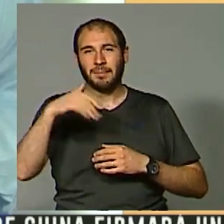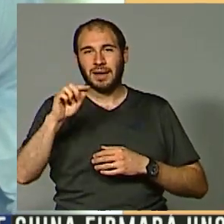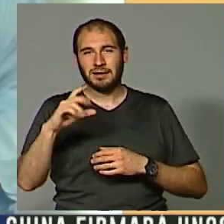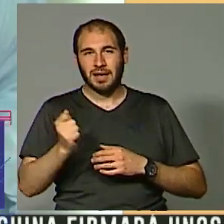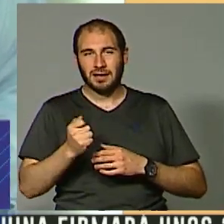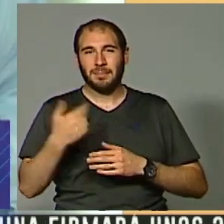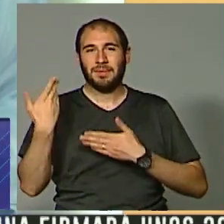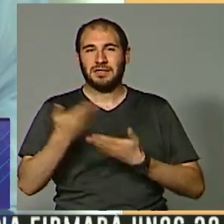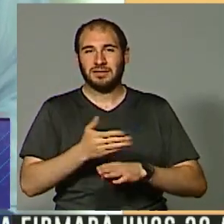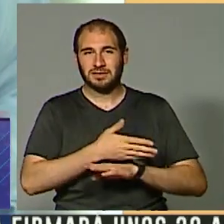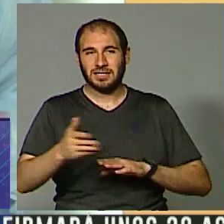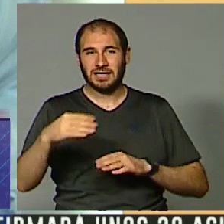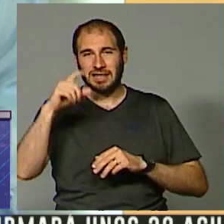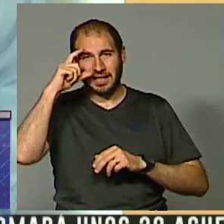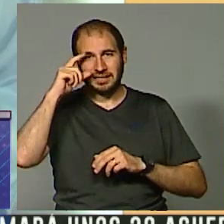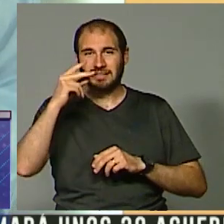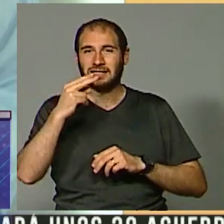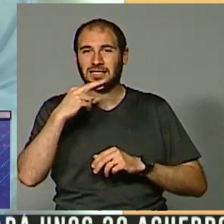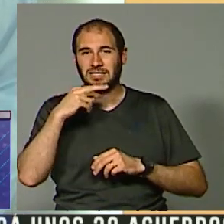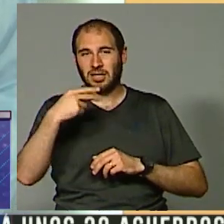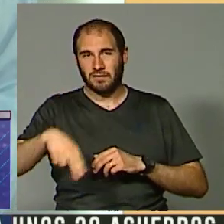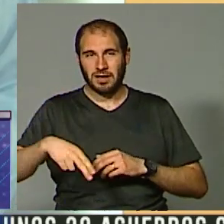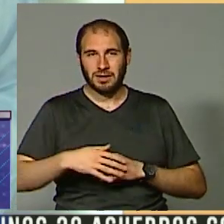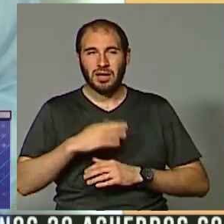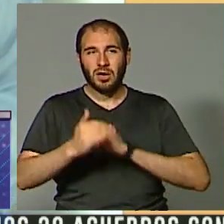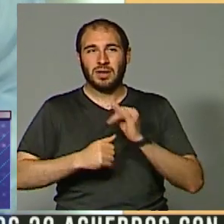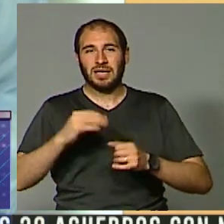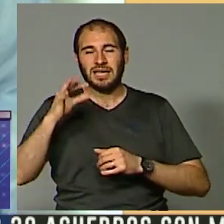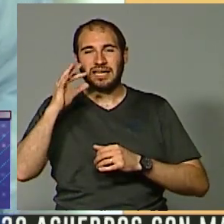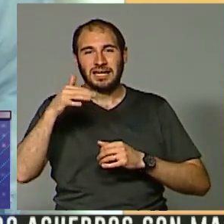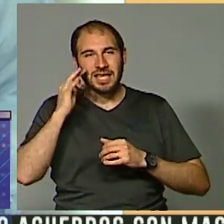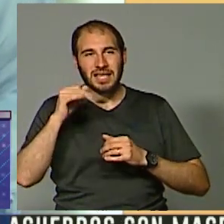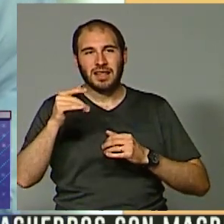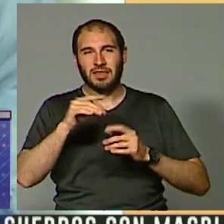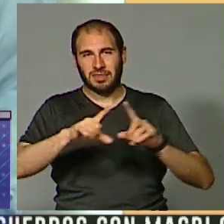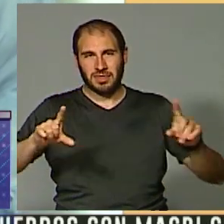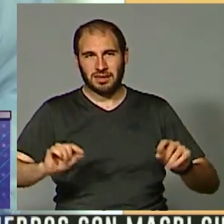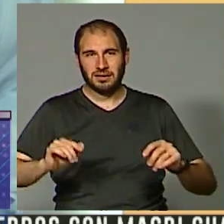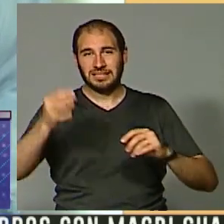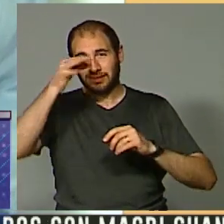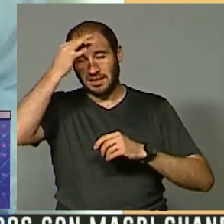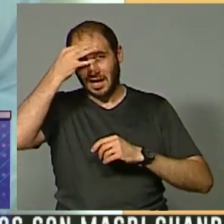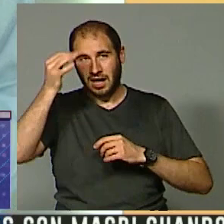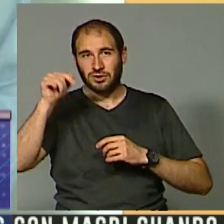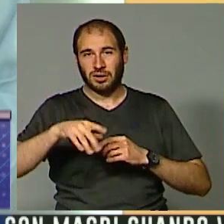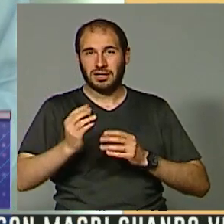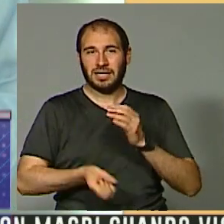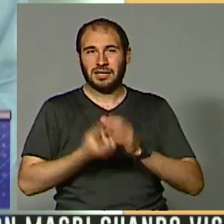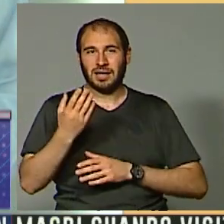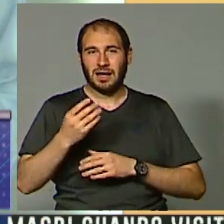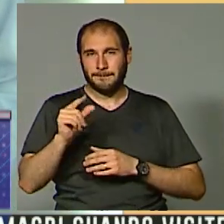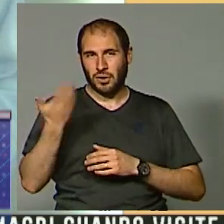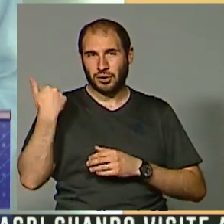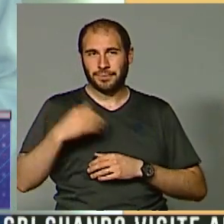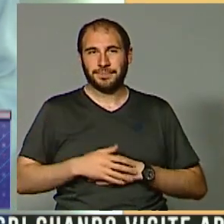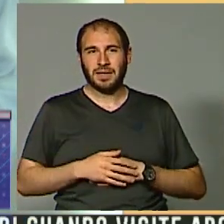seguirá con presentaciones este 10 y 17 de noviembre. Hablamos de La Niña Todavía No Duerme, obra de teatro que se estrenó, como decíamos, hace algunos